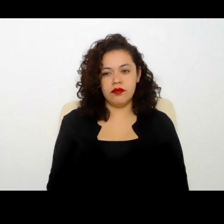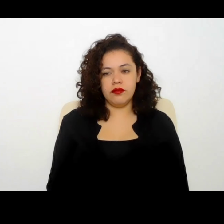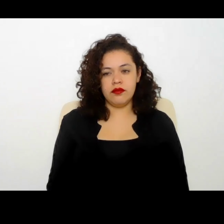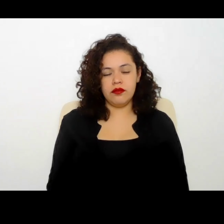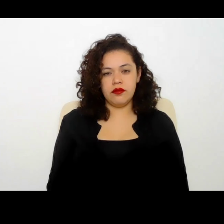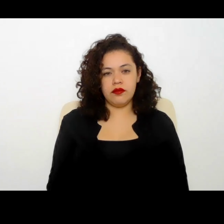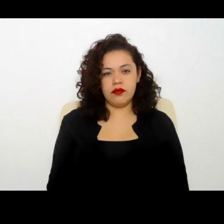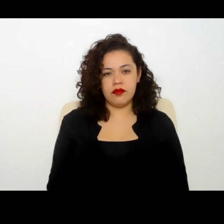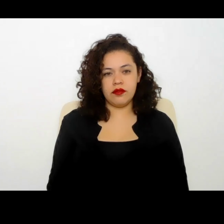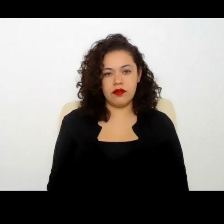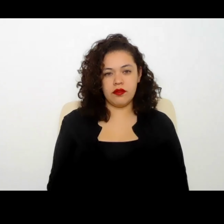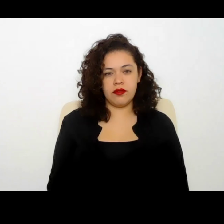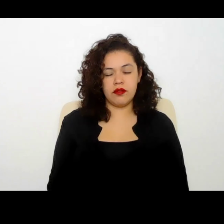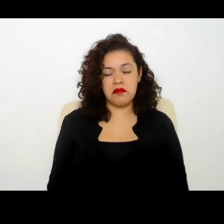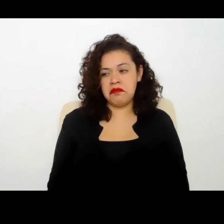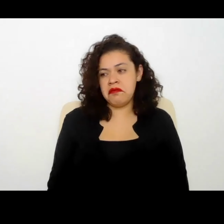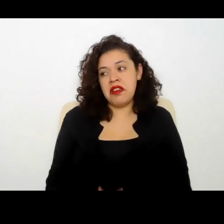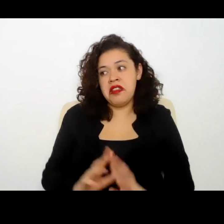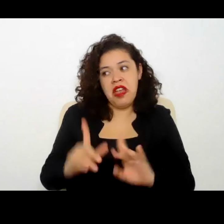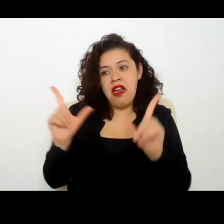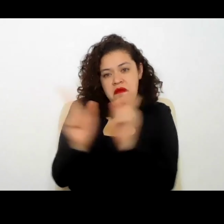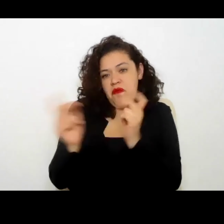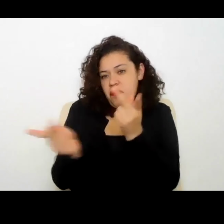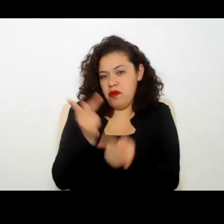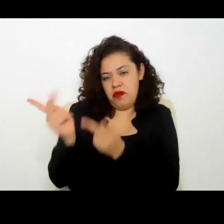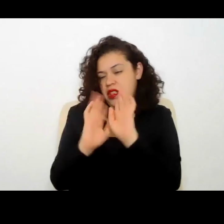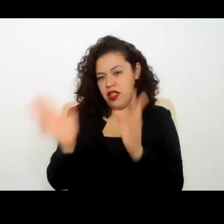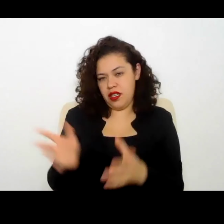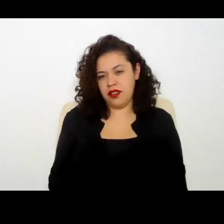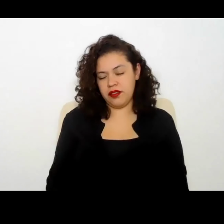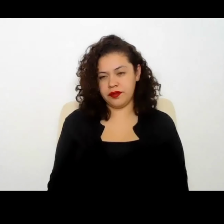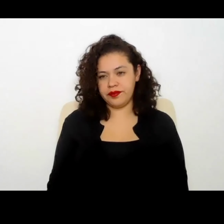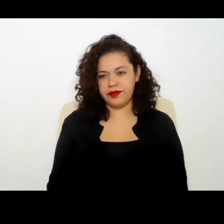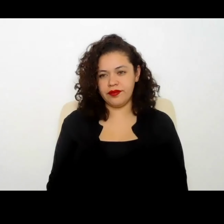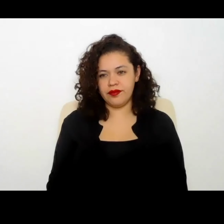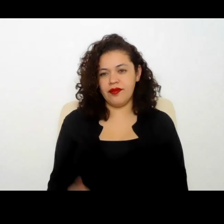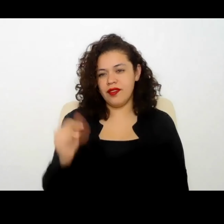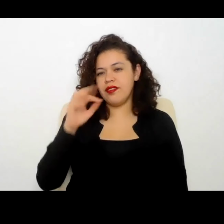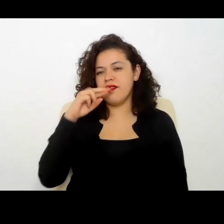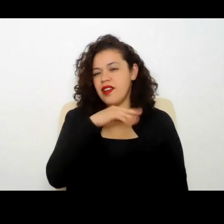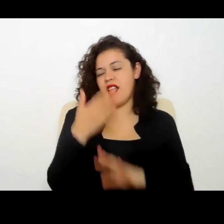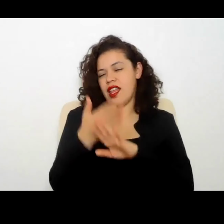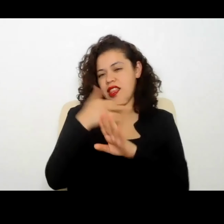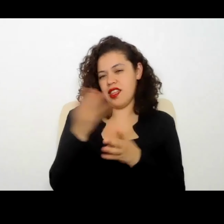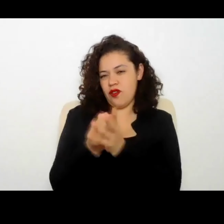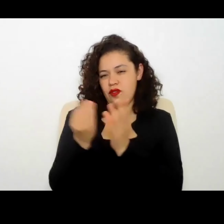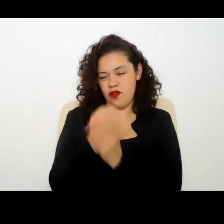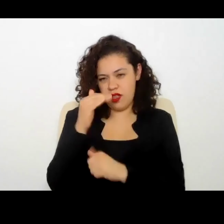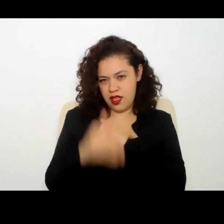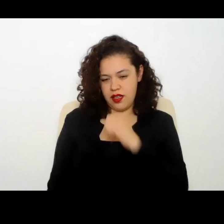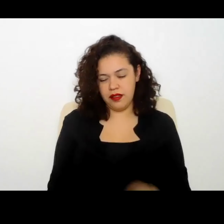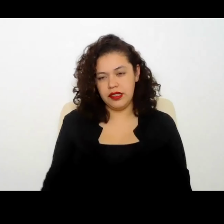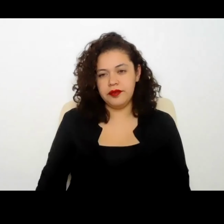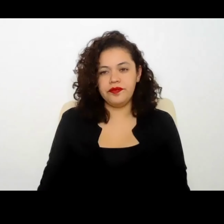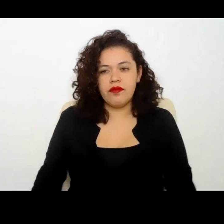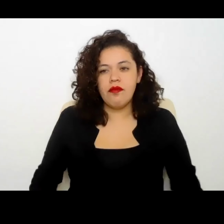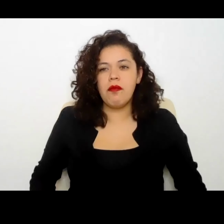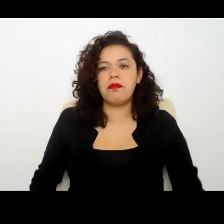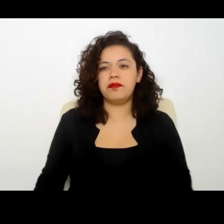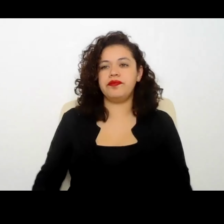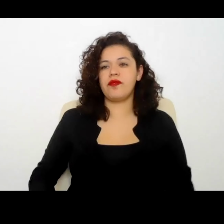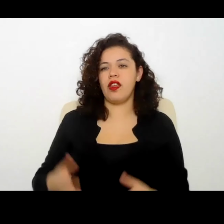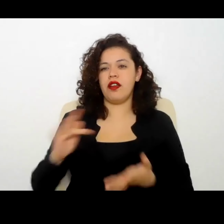Bueno, hasta ahorita serían mis únicas dudas. Ahorita si me acuerdo antes de que termine el evento, lo vuelvo a preguntar. Gracias.